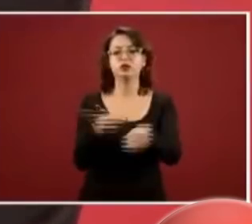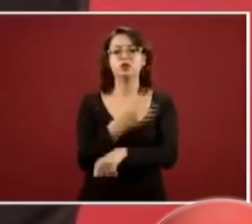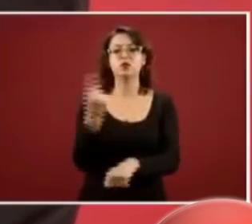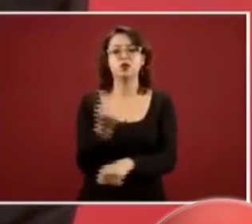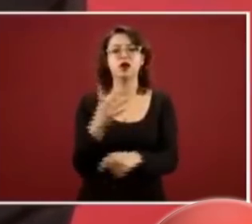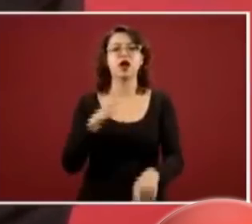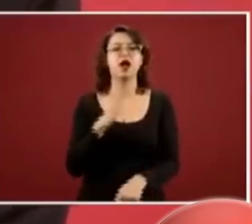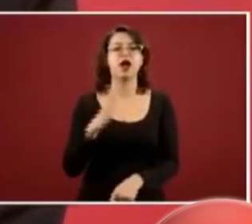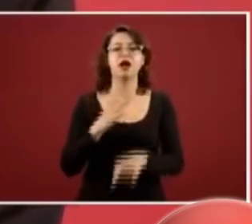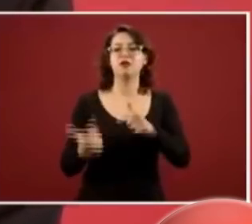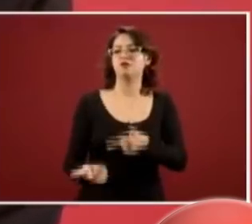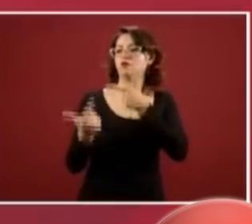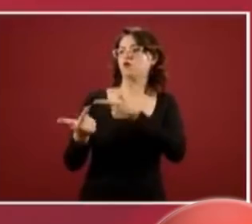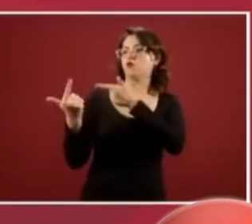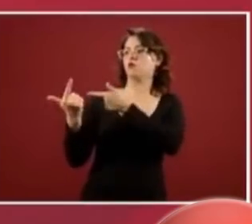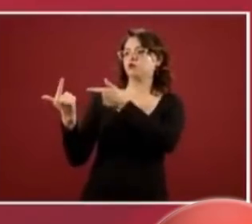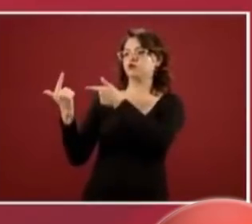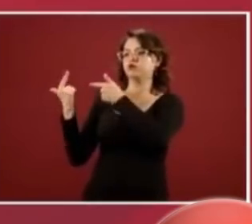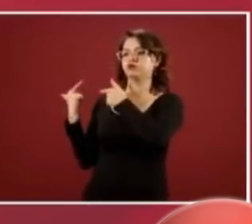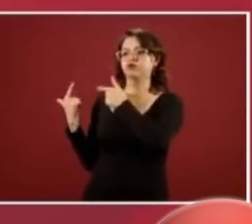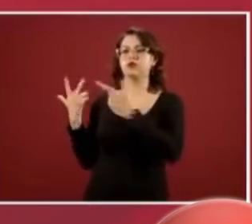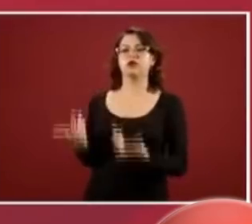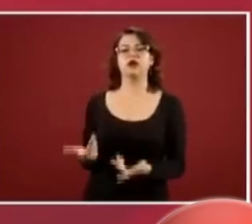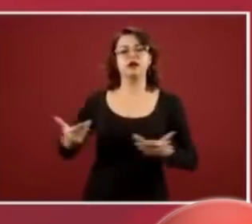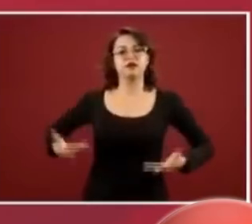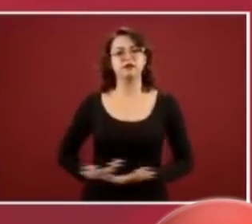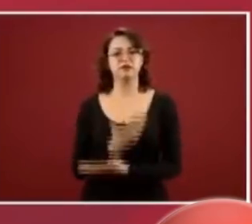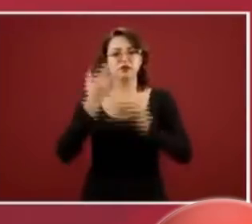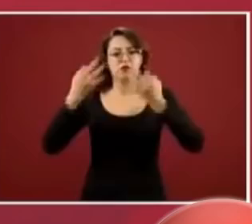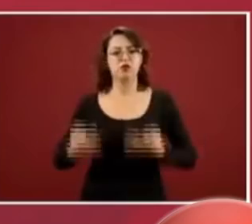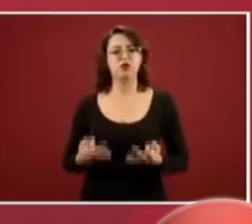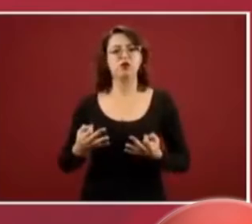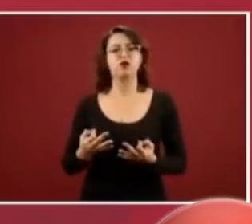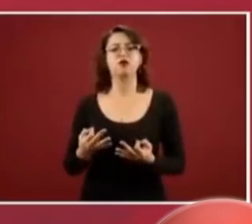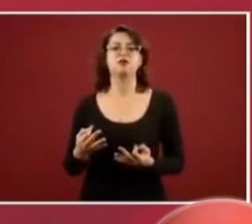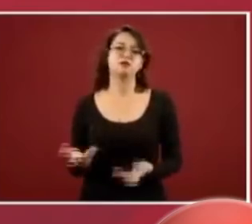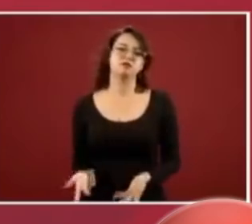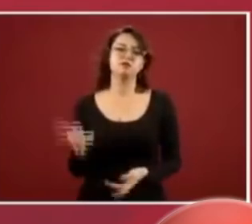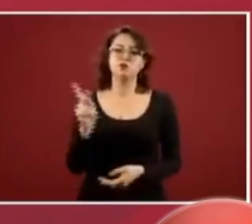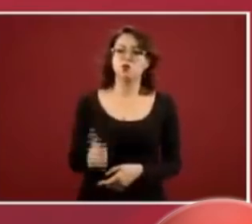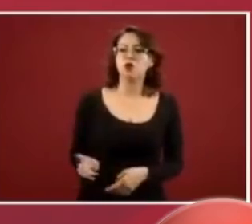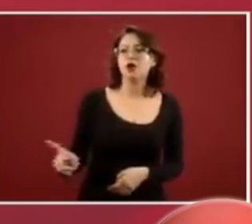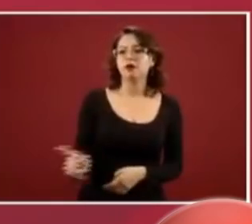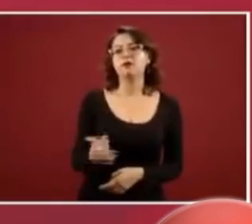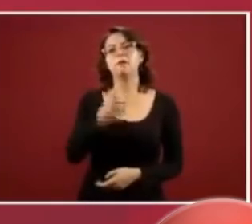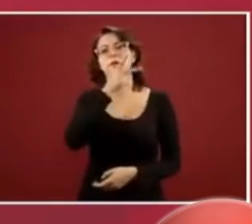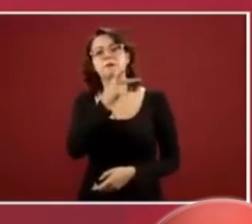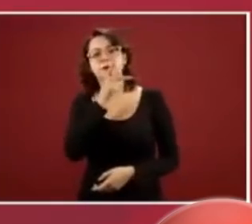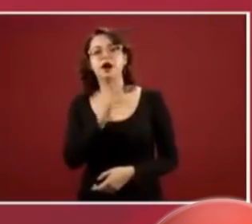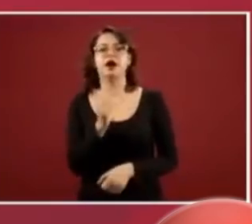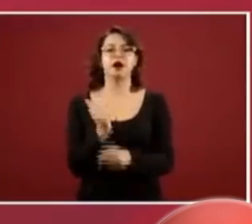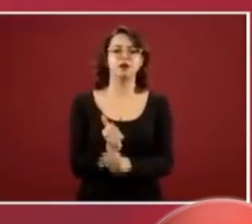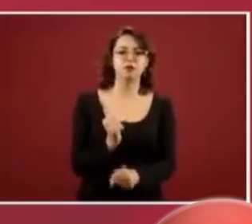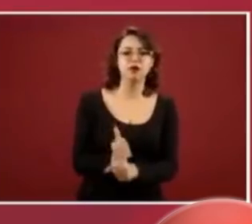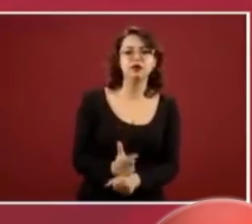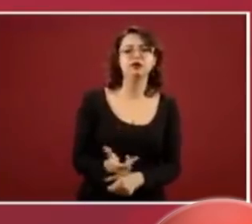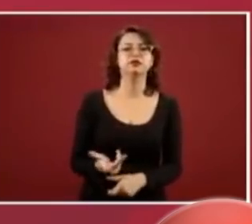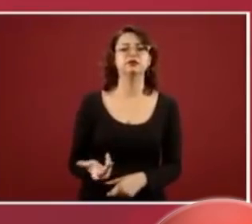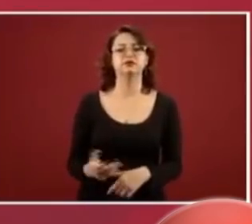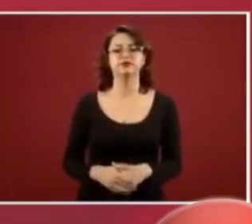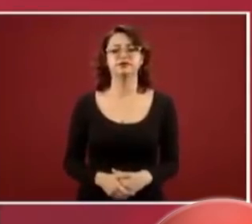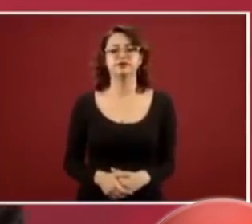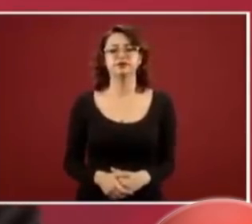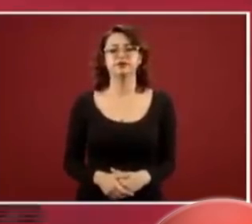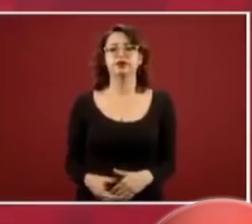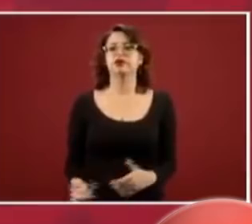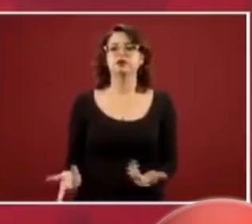antecedentes, raíces en los pueblos, nuestros padres, nuestros abuelos, y eso